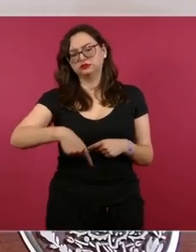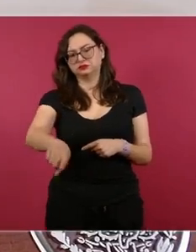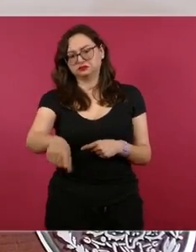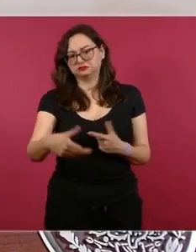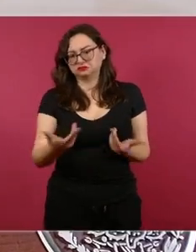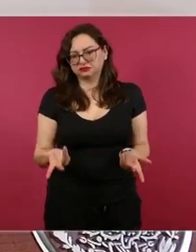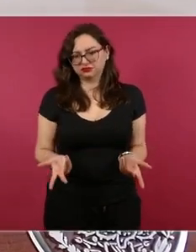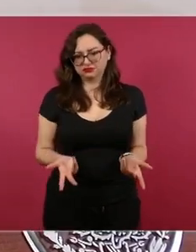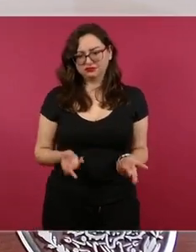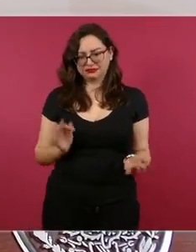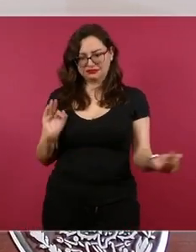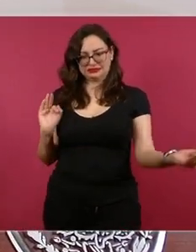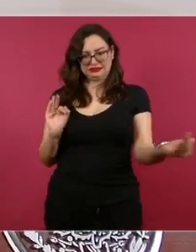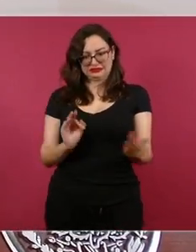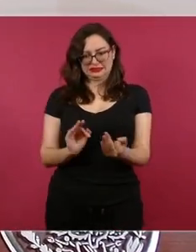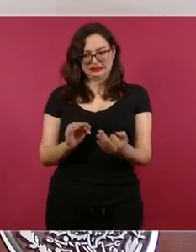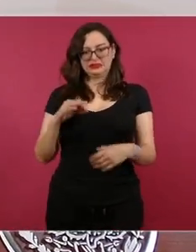Entonces,